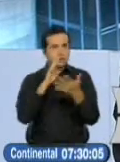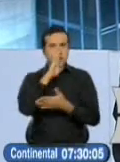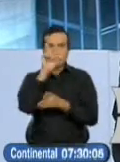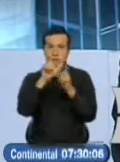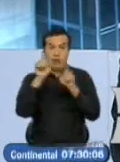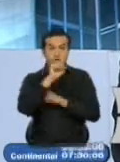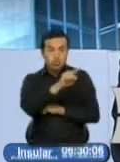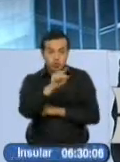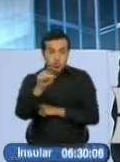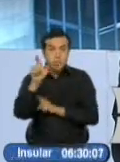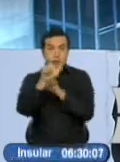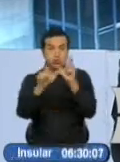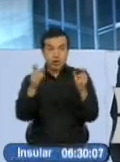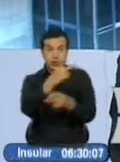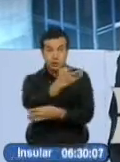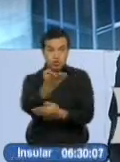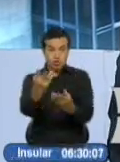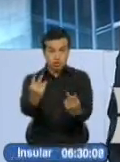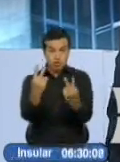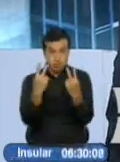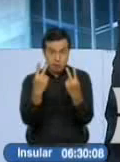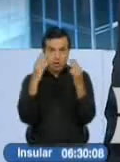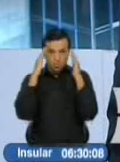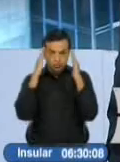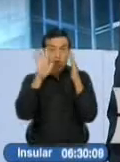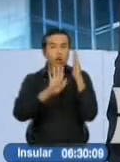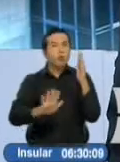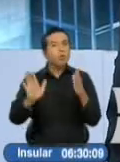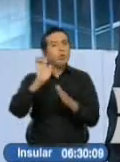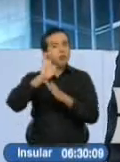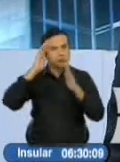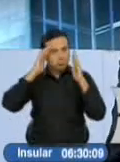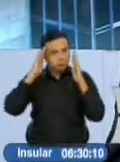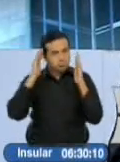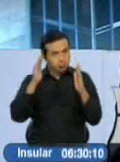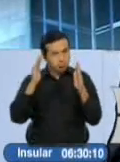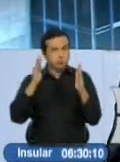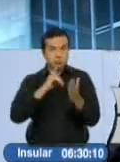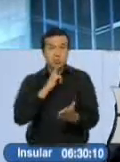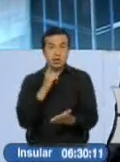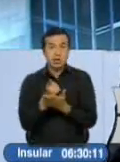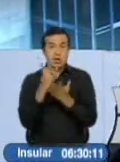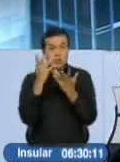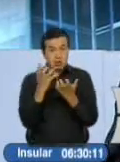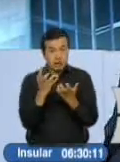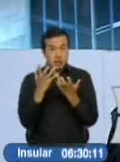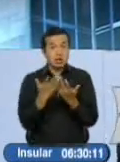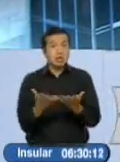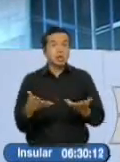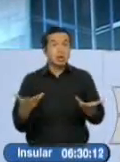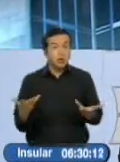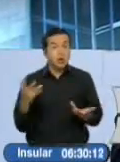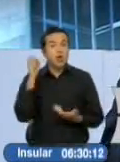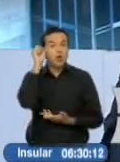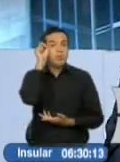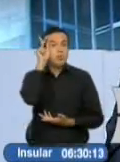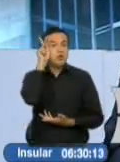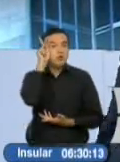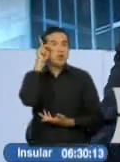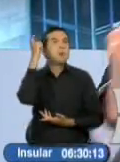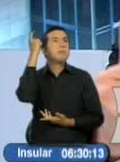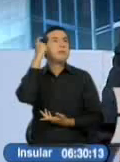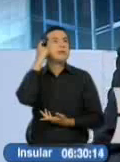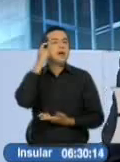público, a los televidentes, a los ecuatorianos. Si es que realmente se tiene concebido el criterio y el